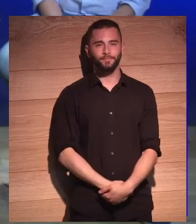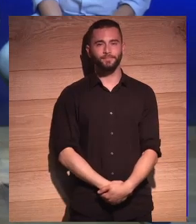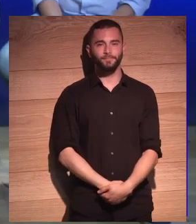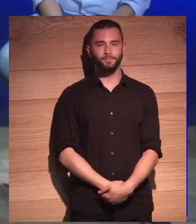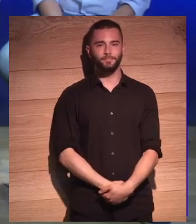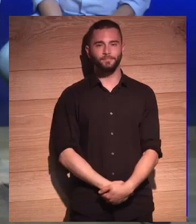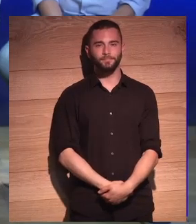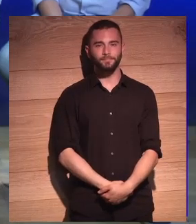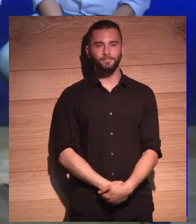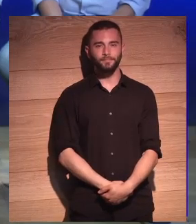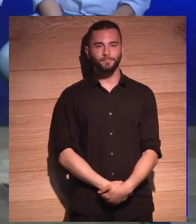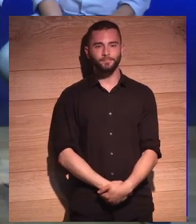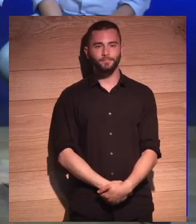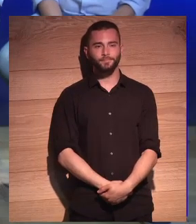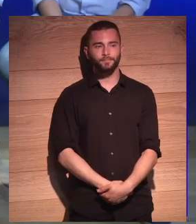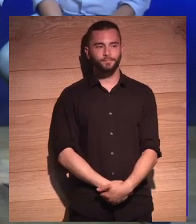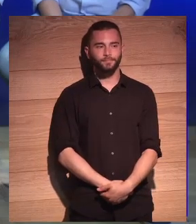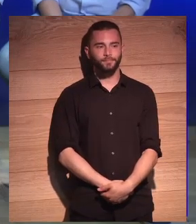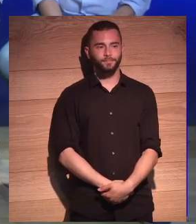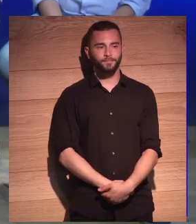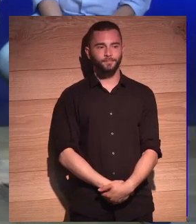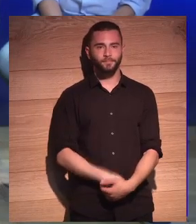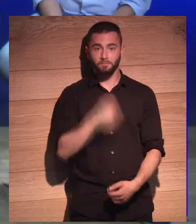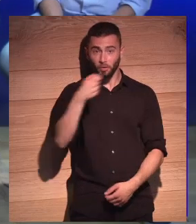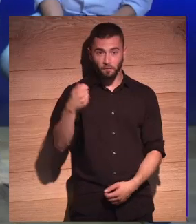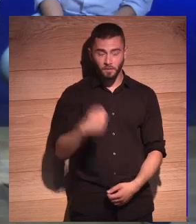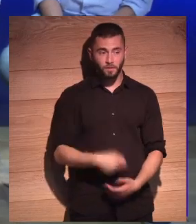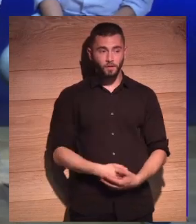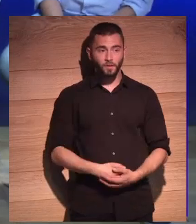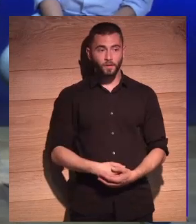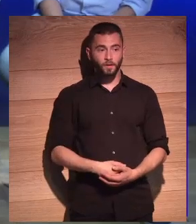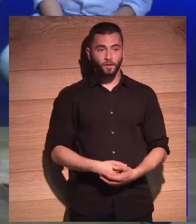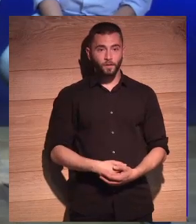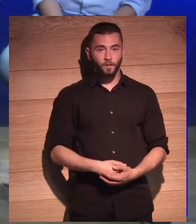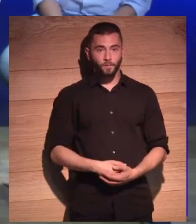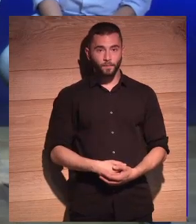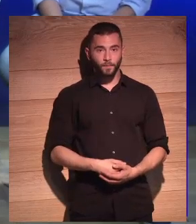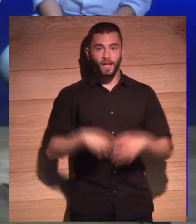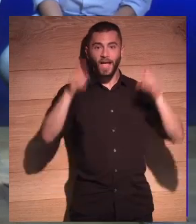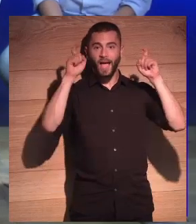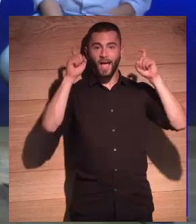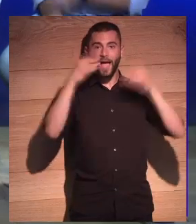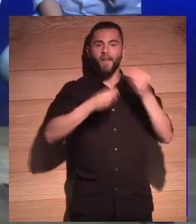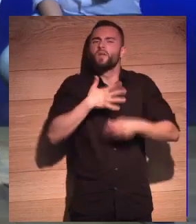Si no, mientras bueno, que llega el micrófono. Claro, adelante. Esto. ¿Y qué podemos hacer? Educar, educar y educar. A